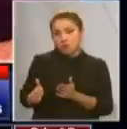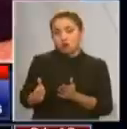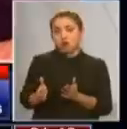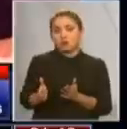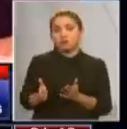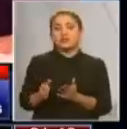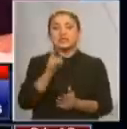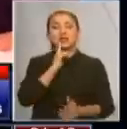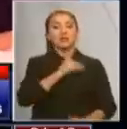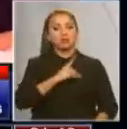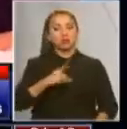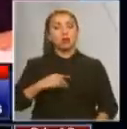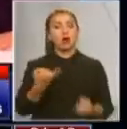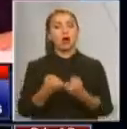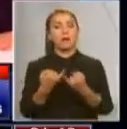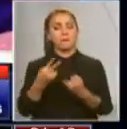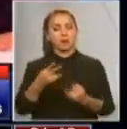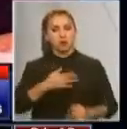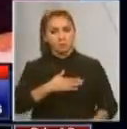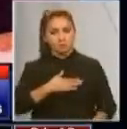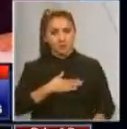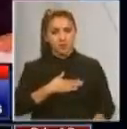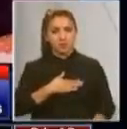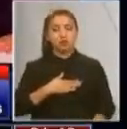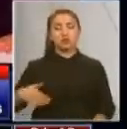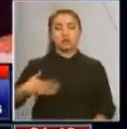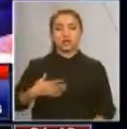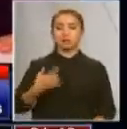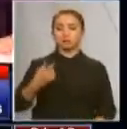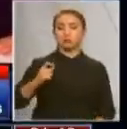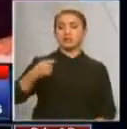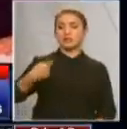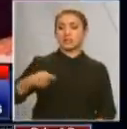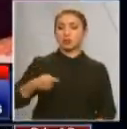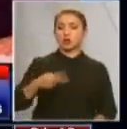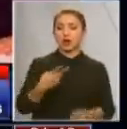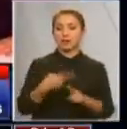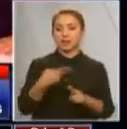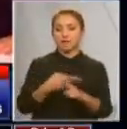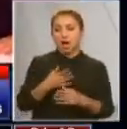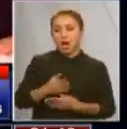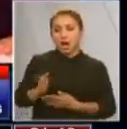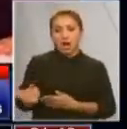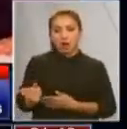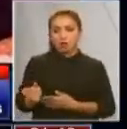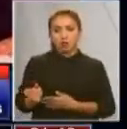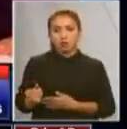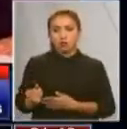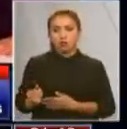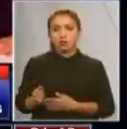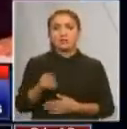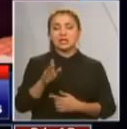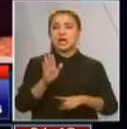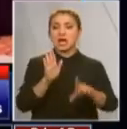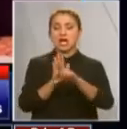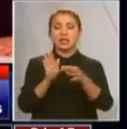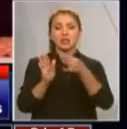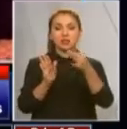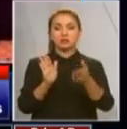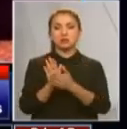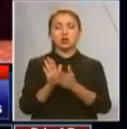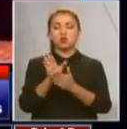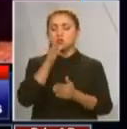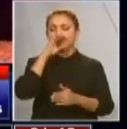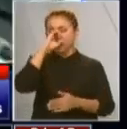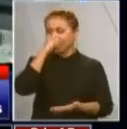era diputado, era un amigo mío, que luego quiso ser senador, arrendaba al lado. Esa sede existió siempre. Aquí no hay un